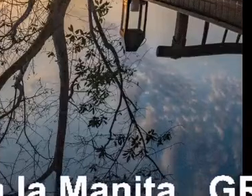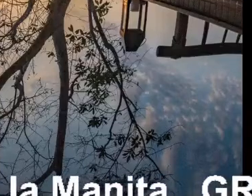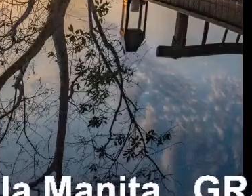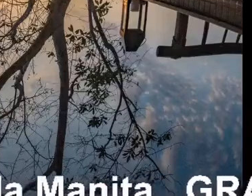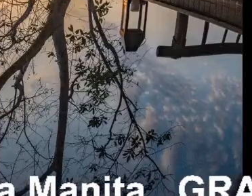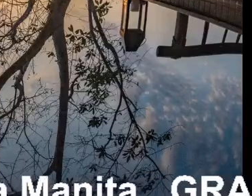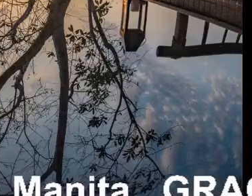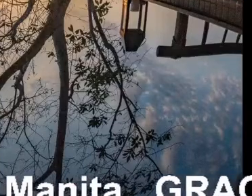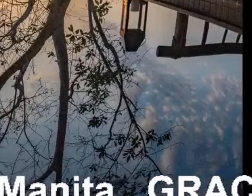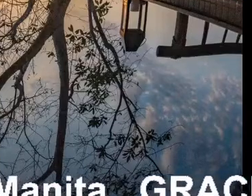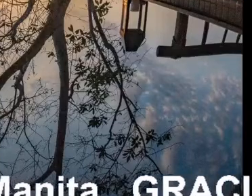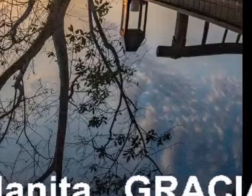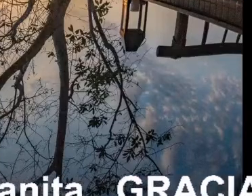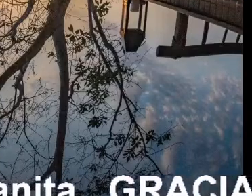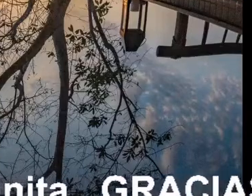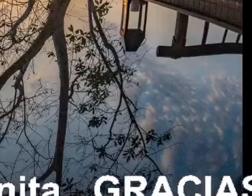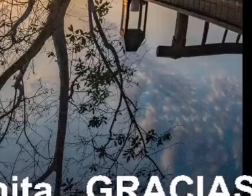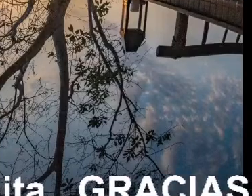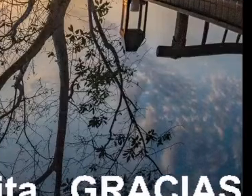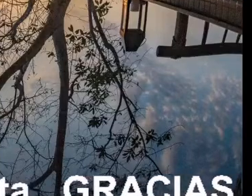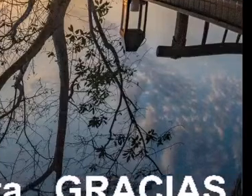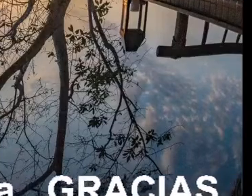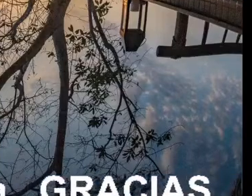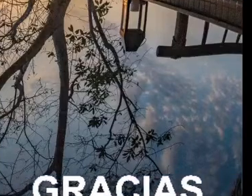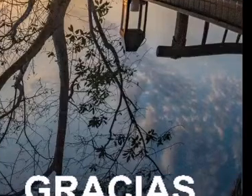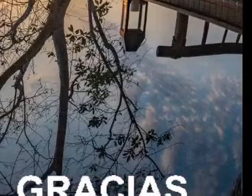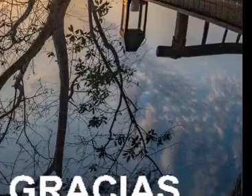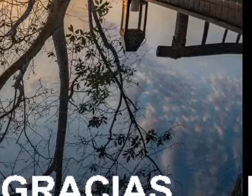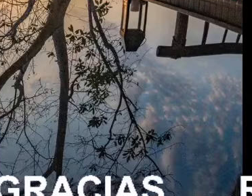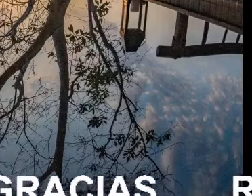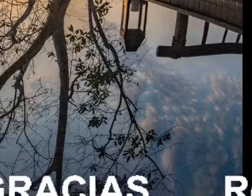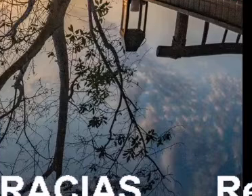buenas tardes buenas noches